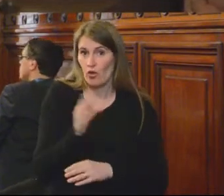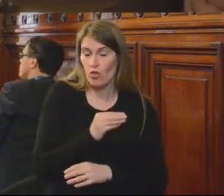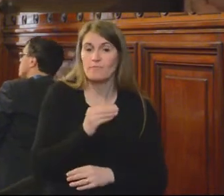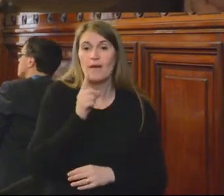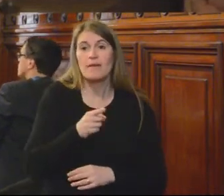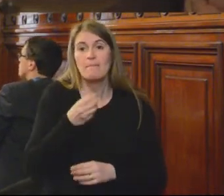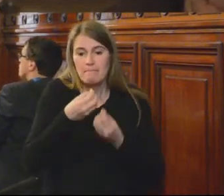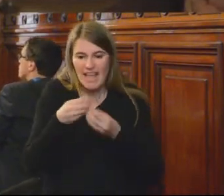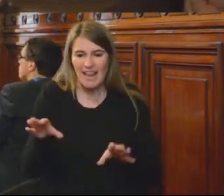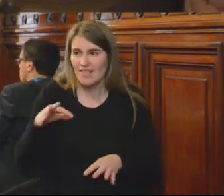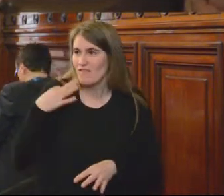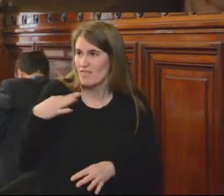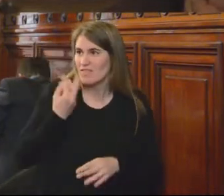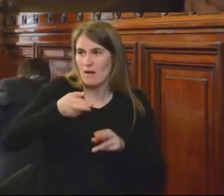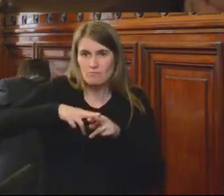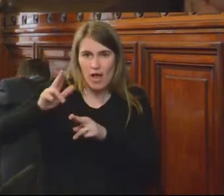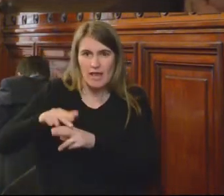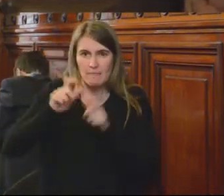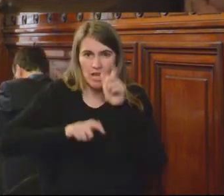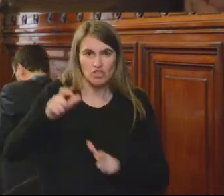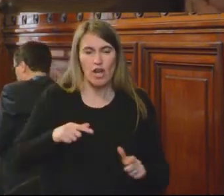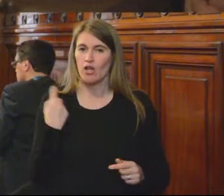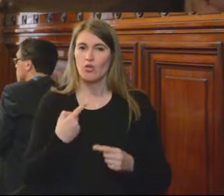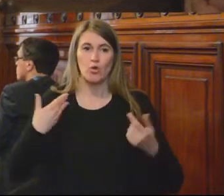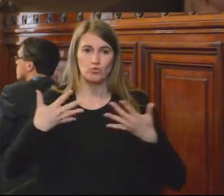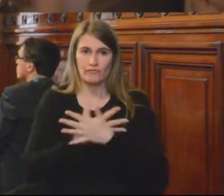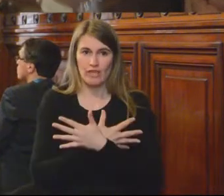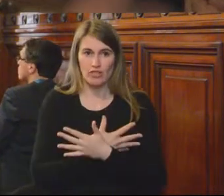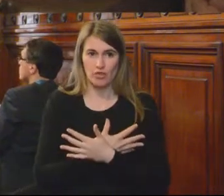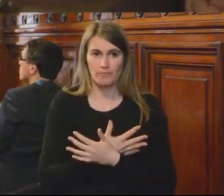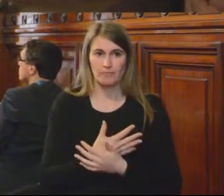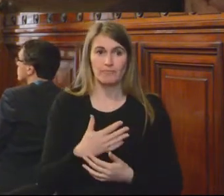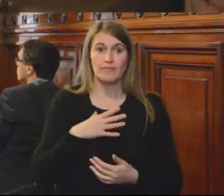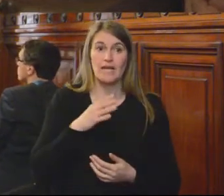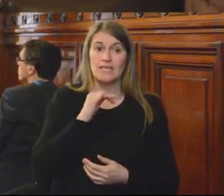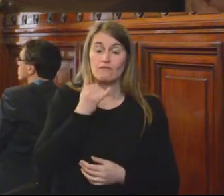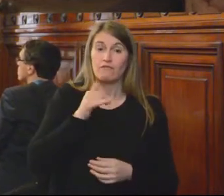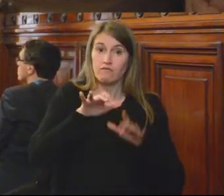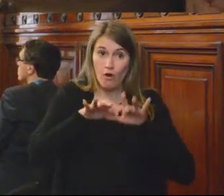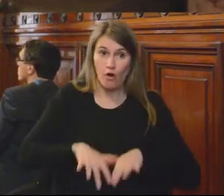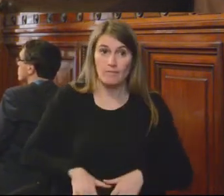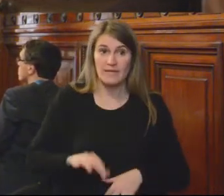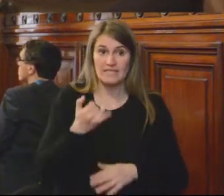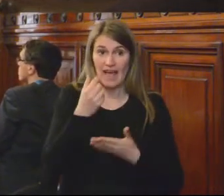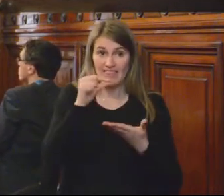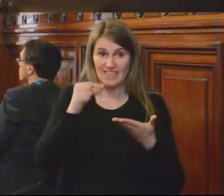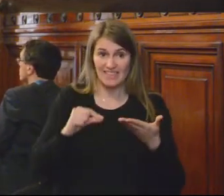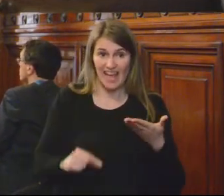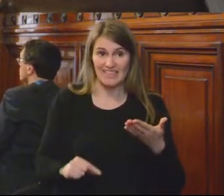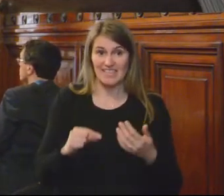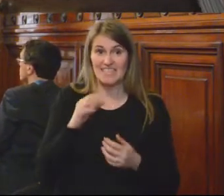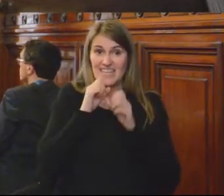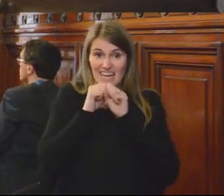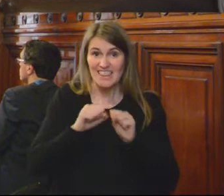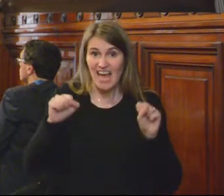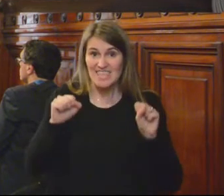de vidas y el sufrimiento que actualmente vivimos los venezolanos. El informe está detallado, fue consignado a la Secretaría y tiene la